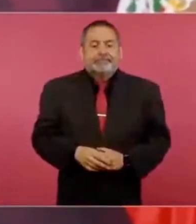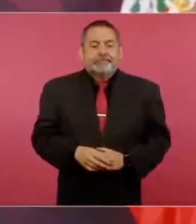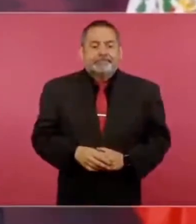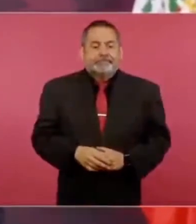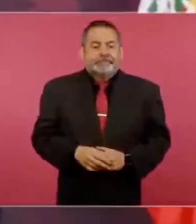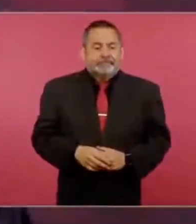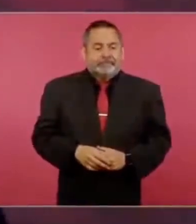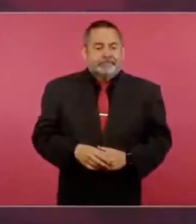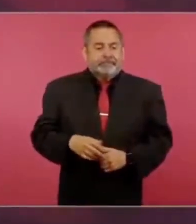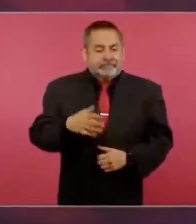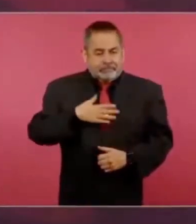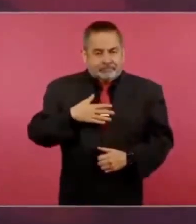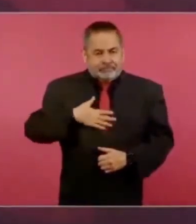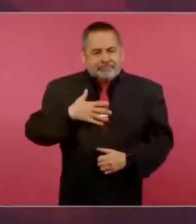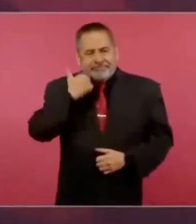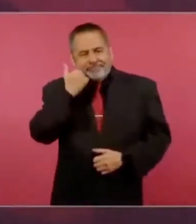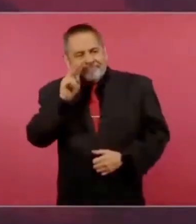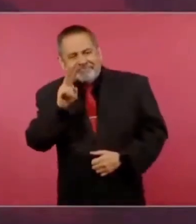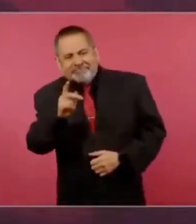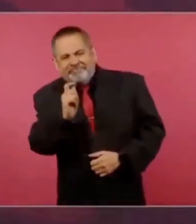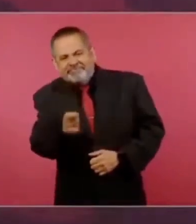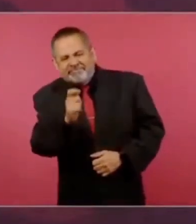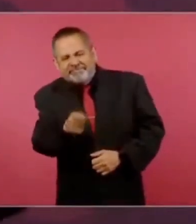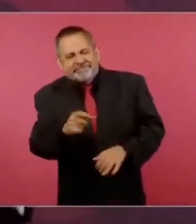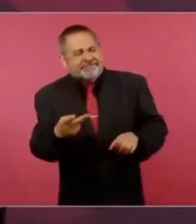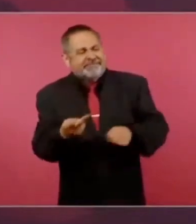ya inscrito en pago por evento.